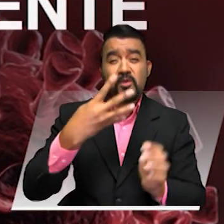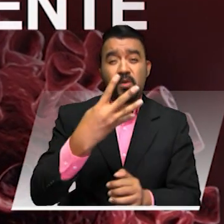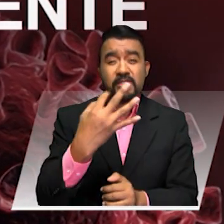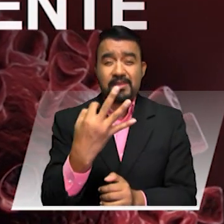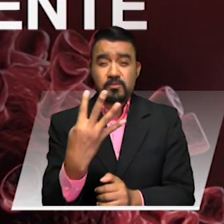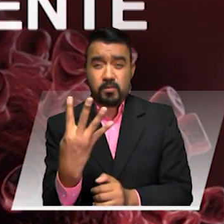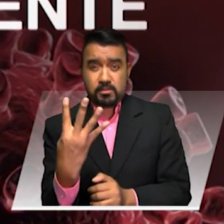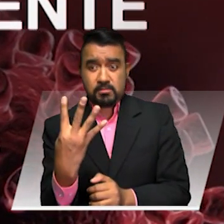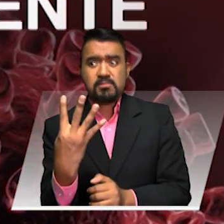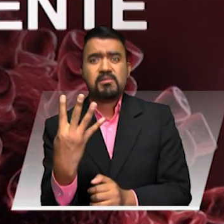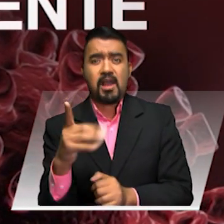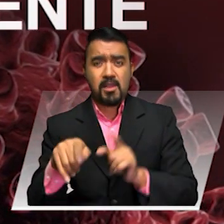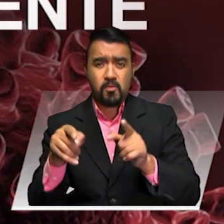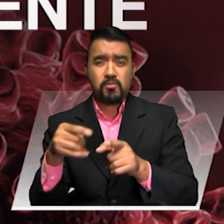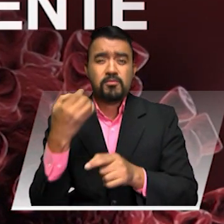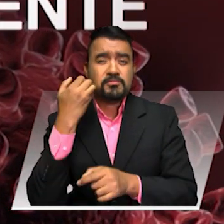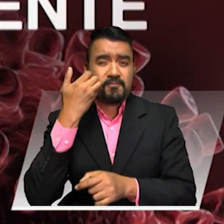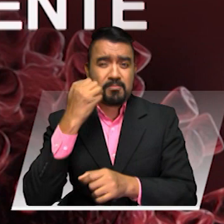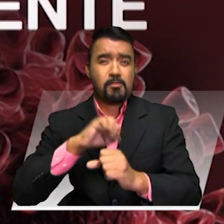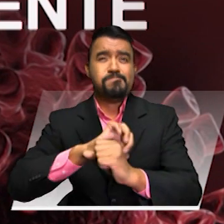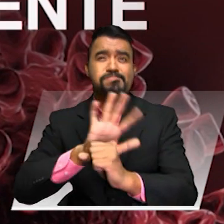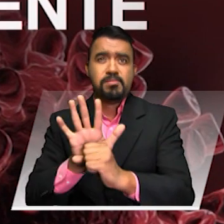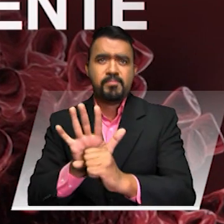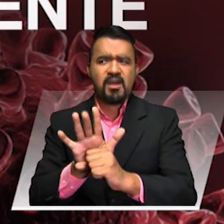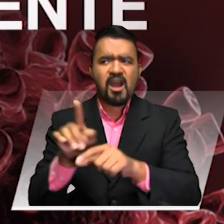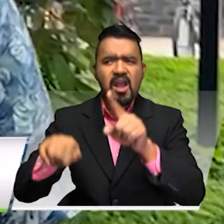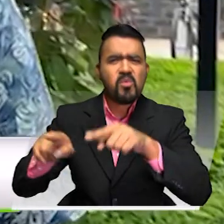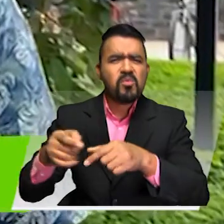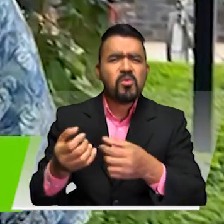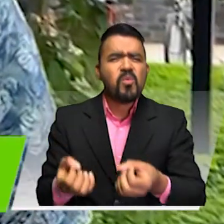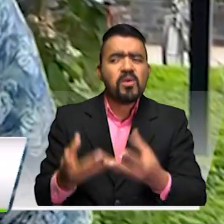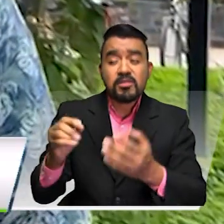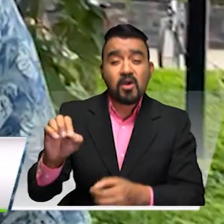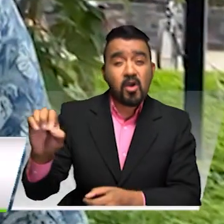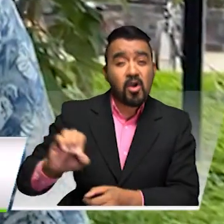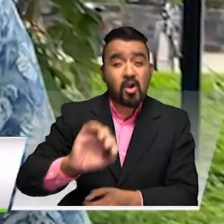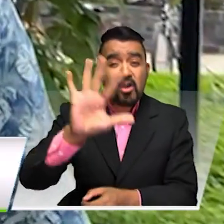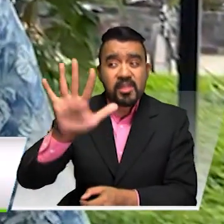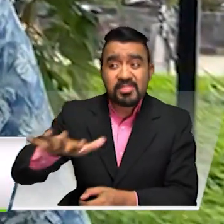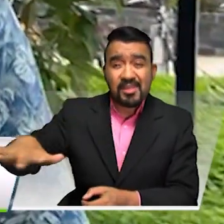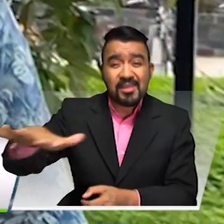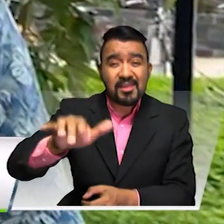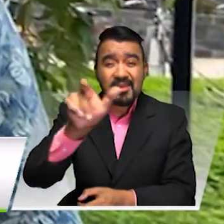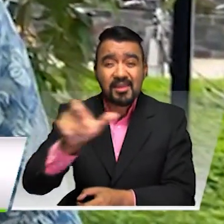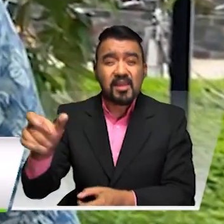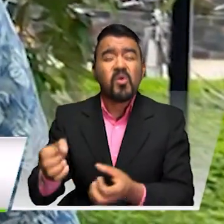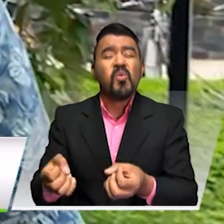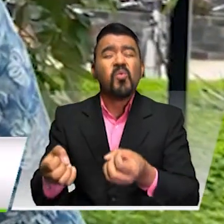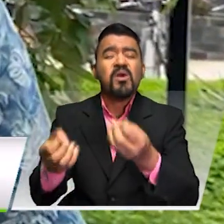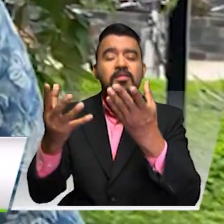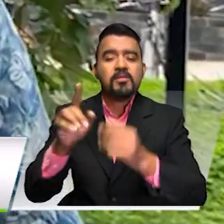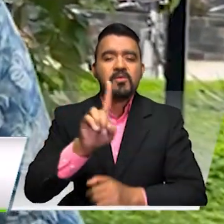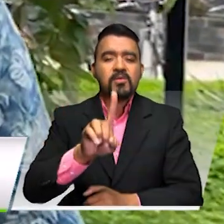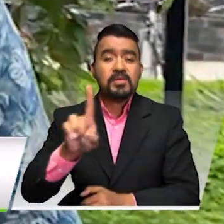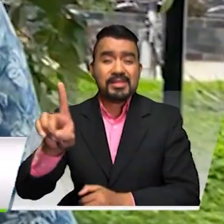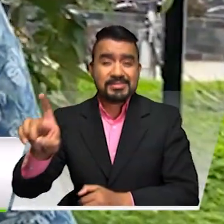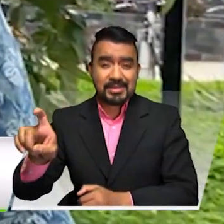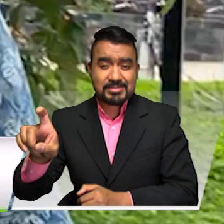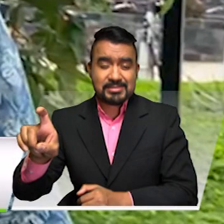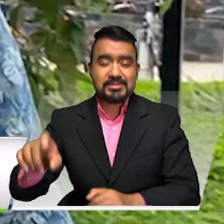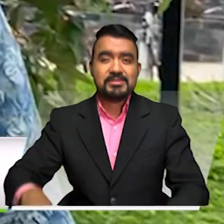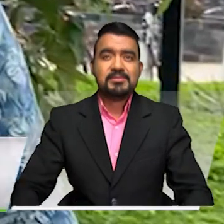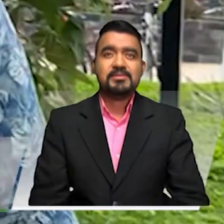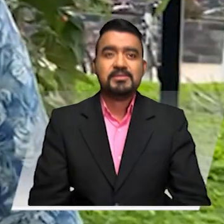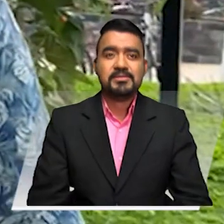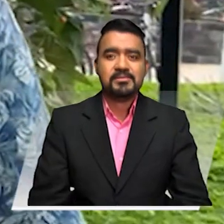las últimas horas, 116 son de esta subregión. Lo que complementa también un porcentaje muy importante de ocupación en el